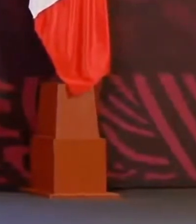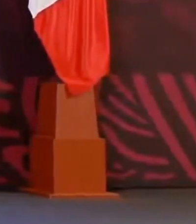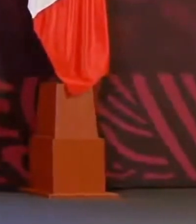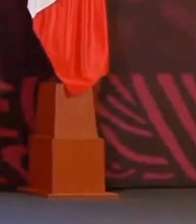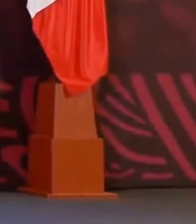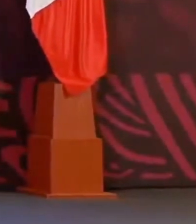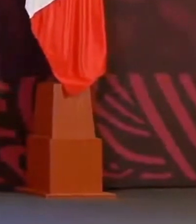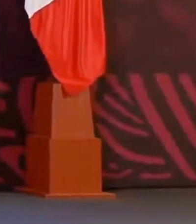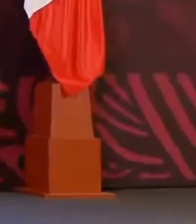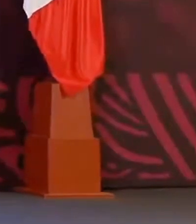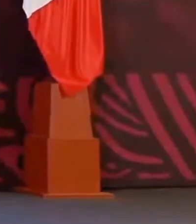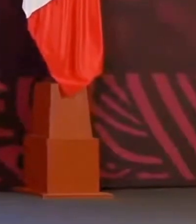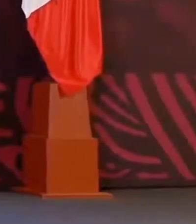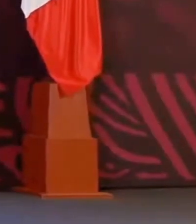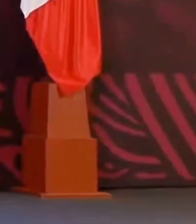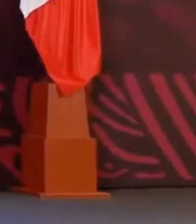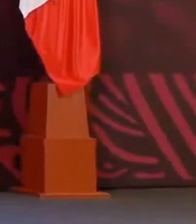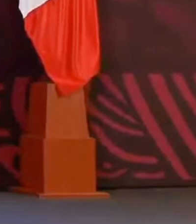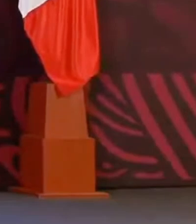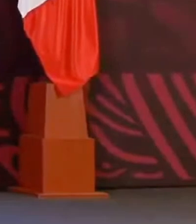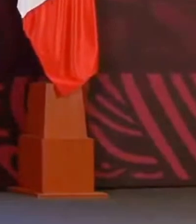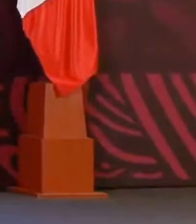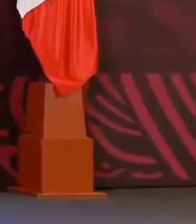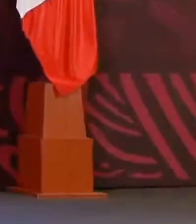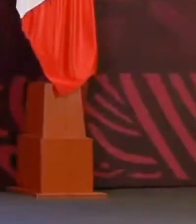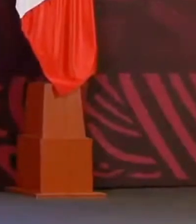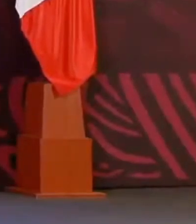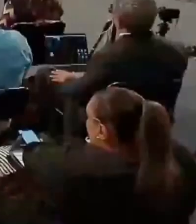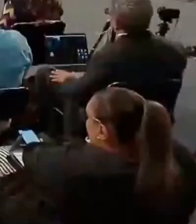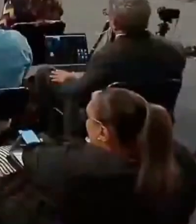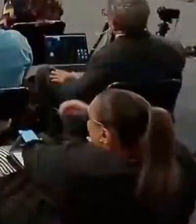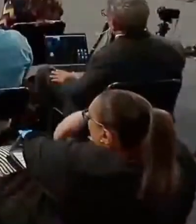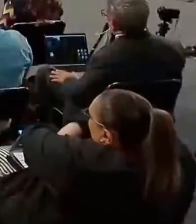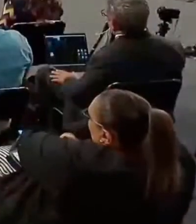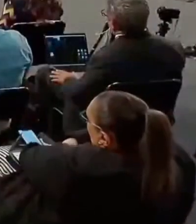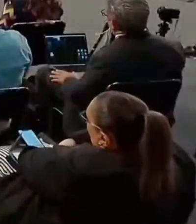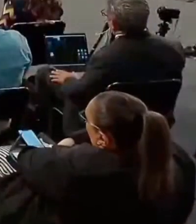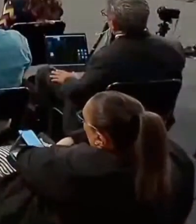que tenían 27. Fíjate lo irracional.